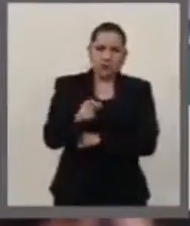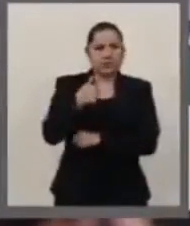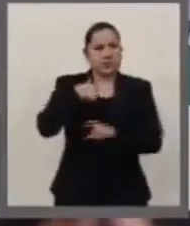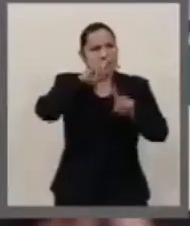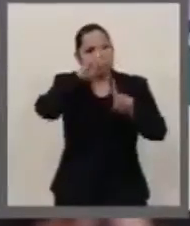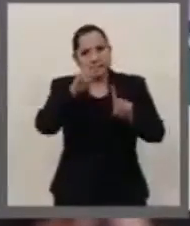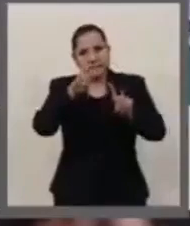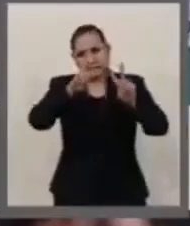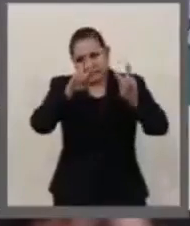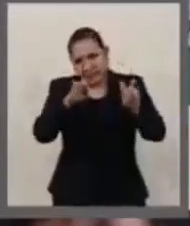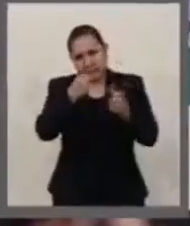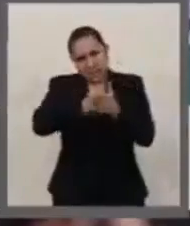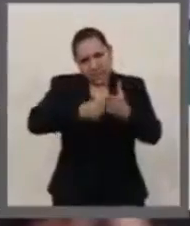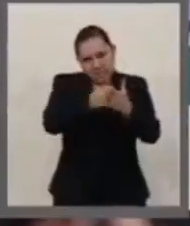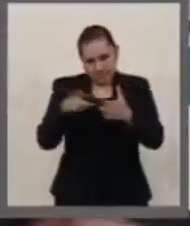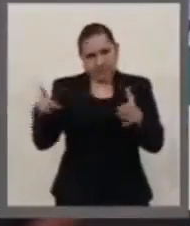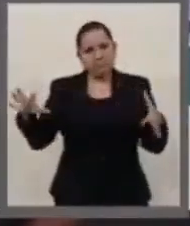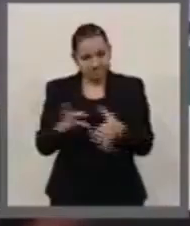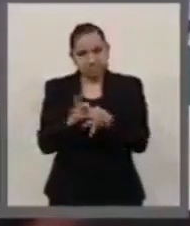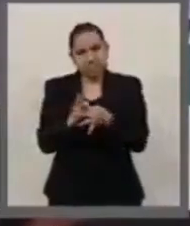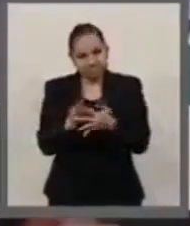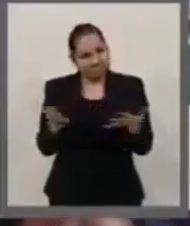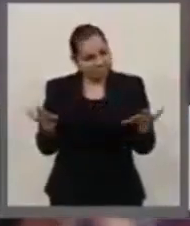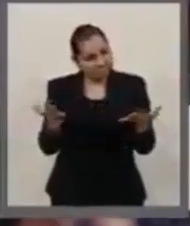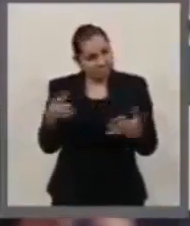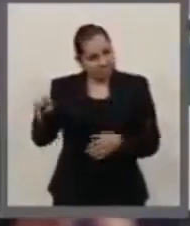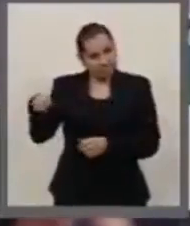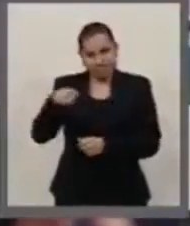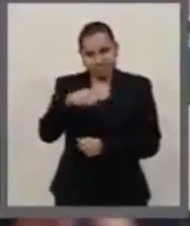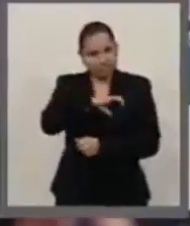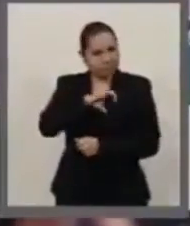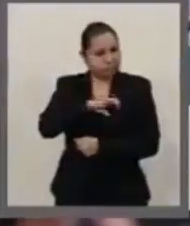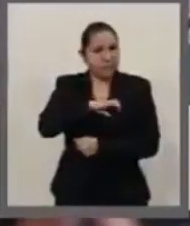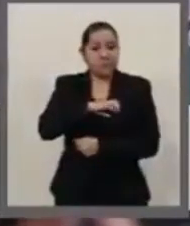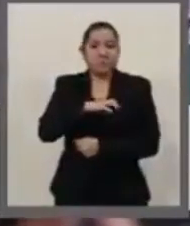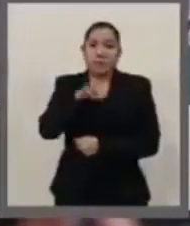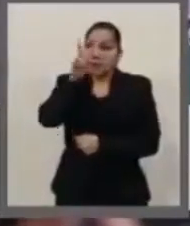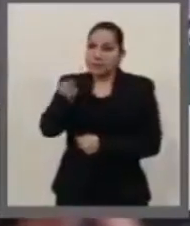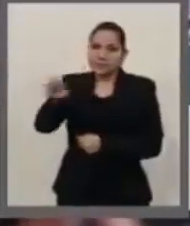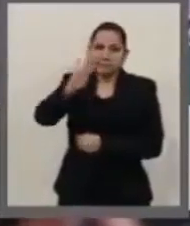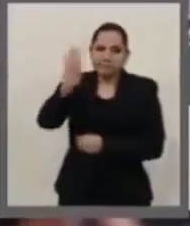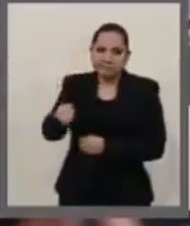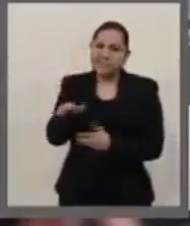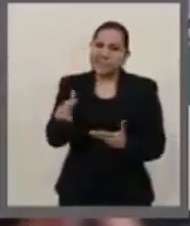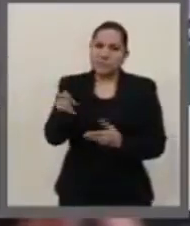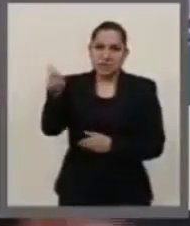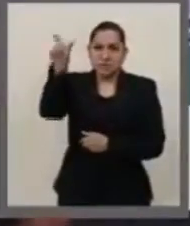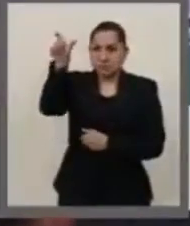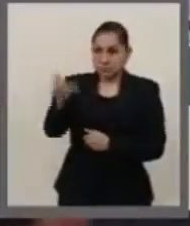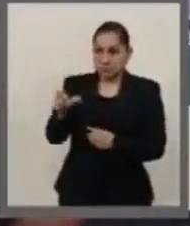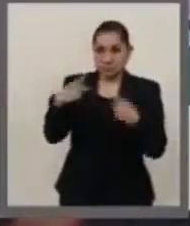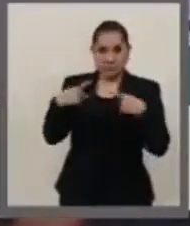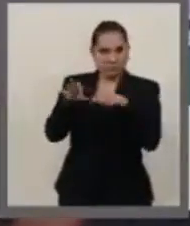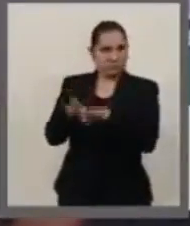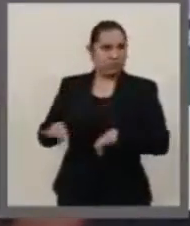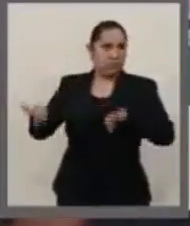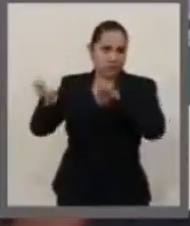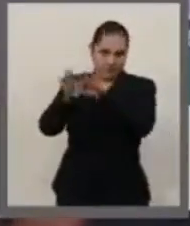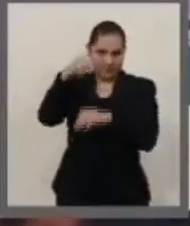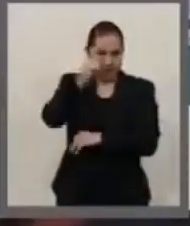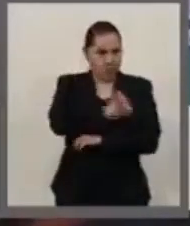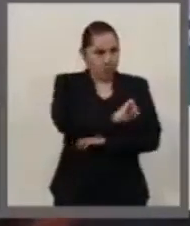su fallecimiento, pero ella era un referente para muchos compañeros y compañeras en este país. Así es